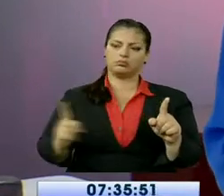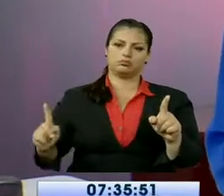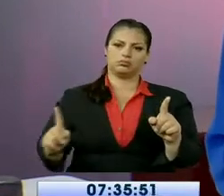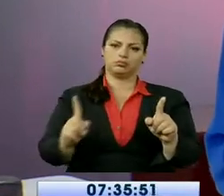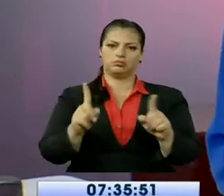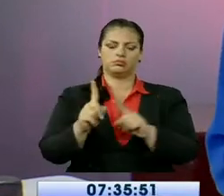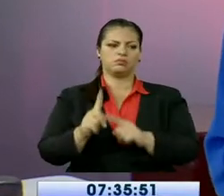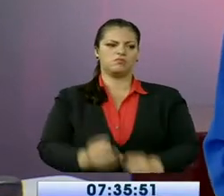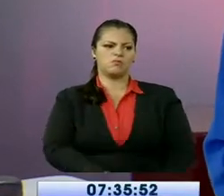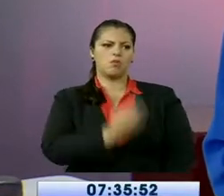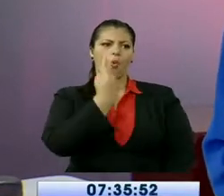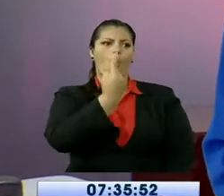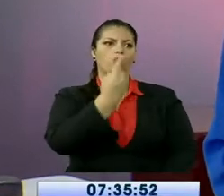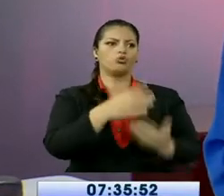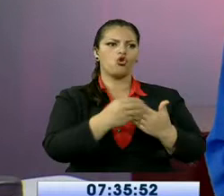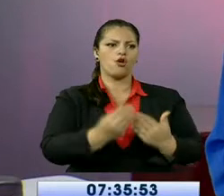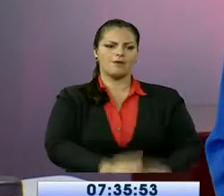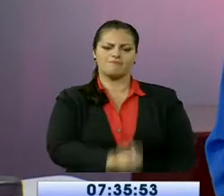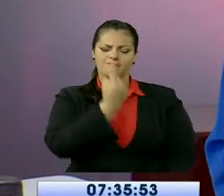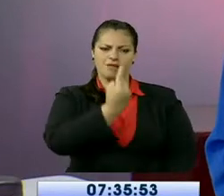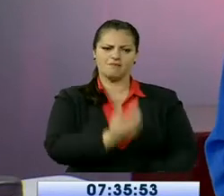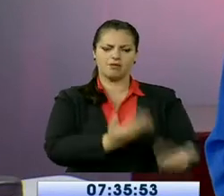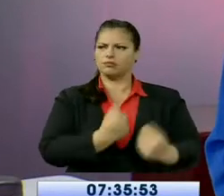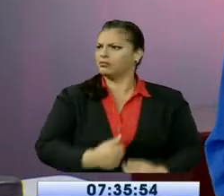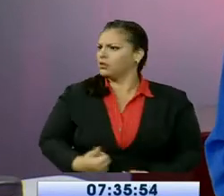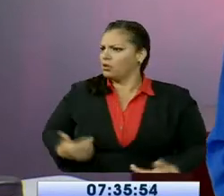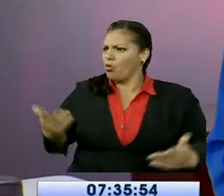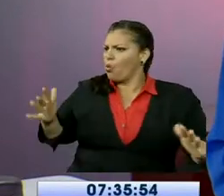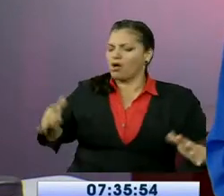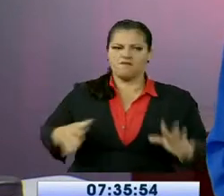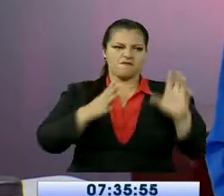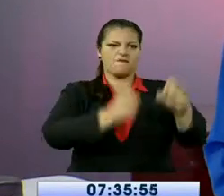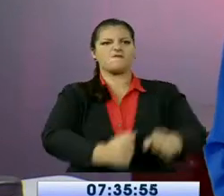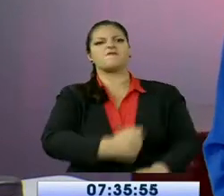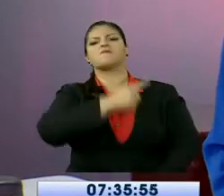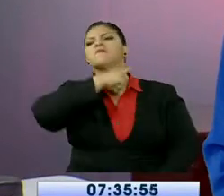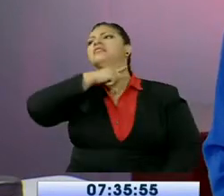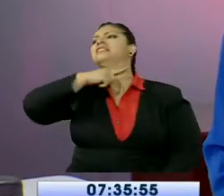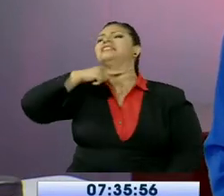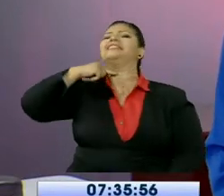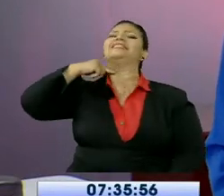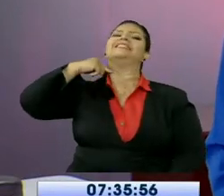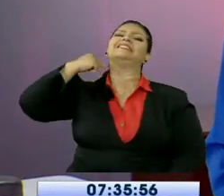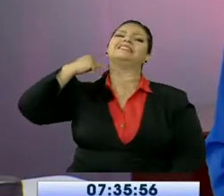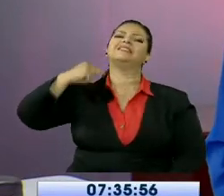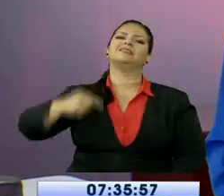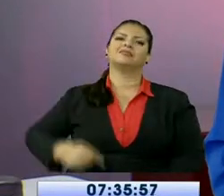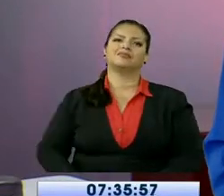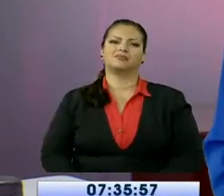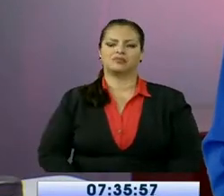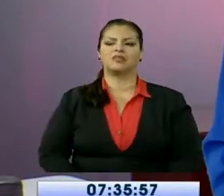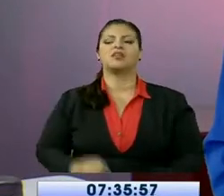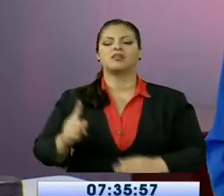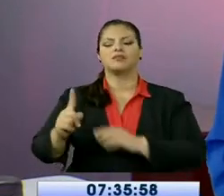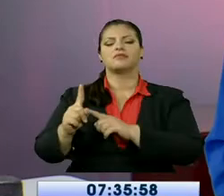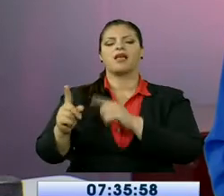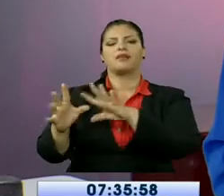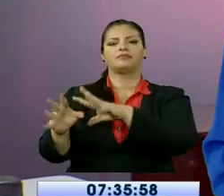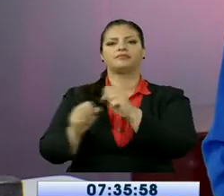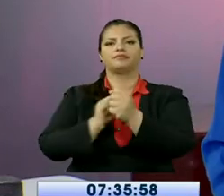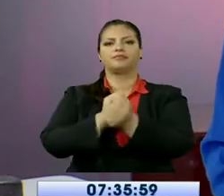pleno centro de Riobamba, capital de la provincia de Chimborazo. El presunto autor del crimen ya se encuentra